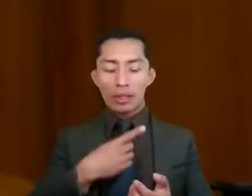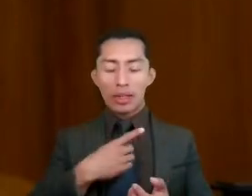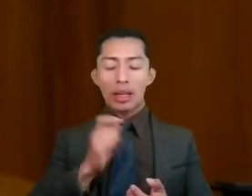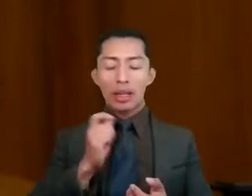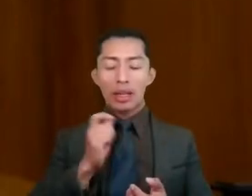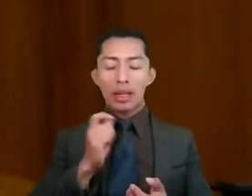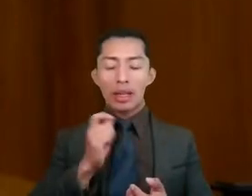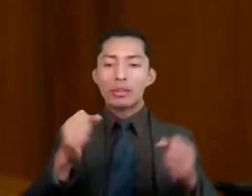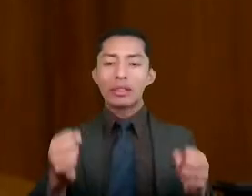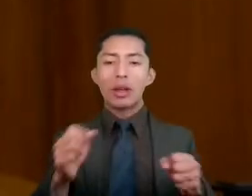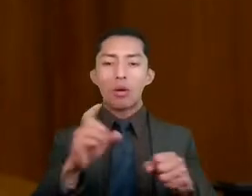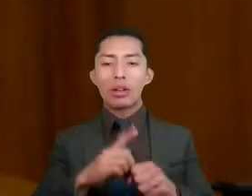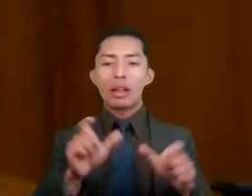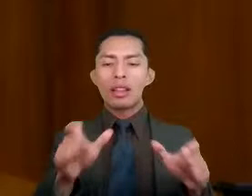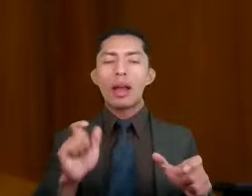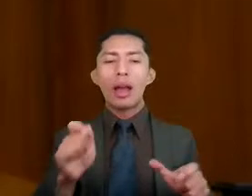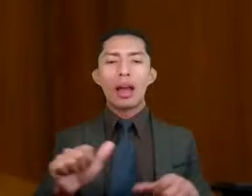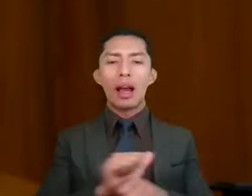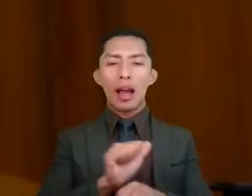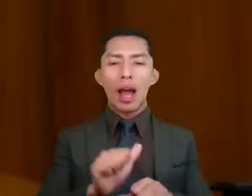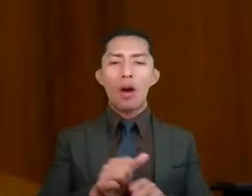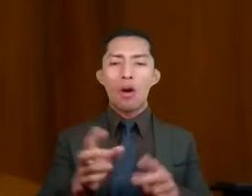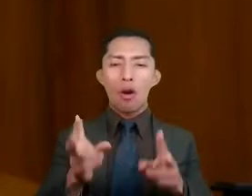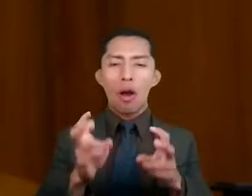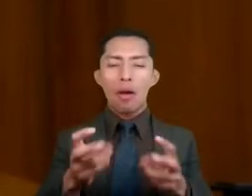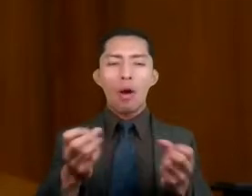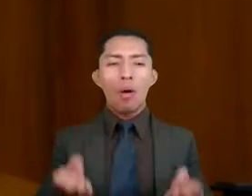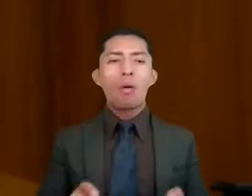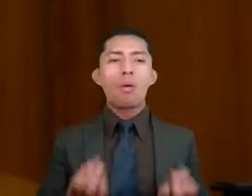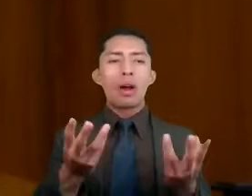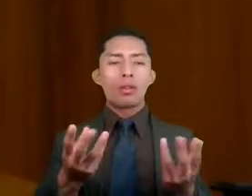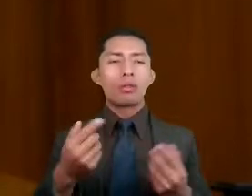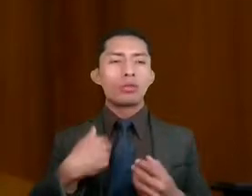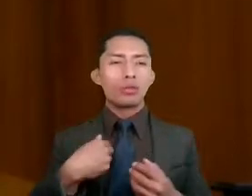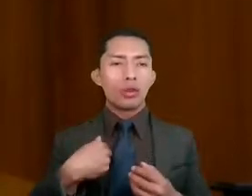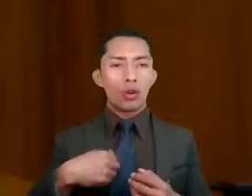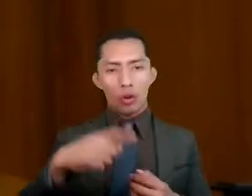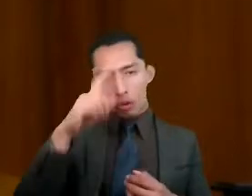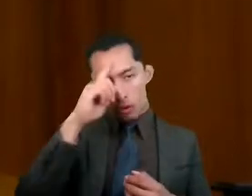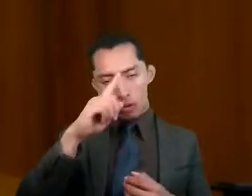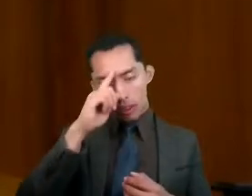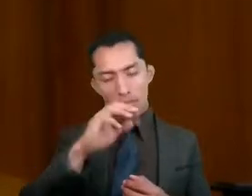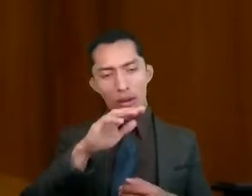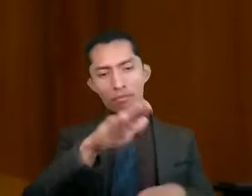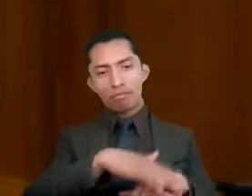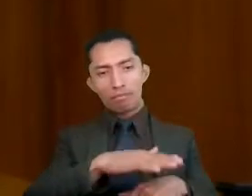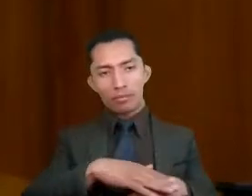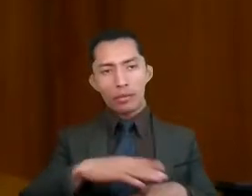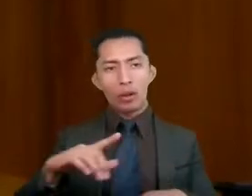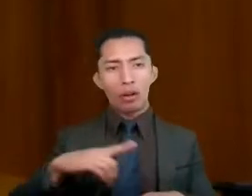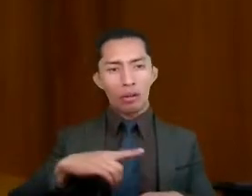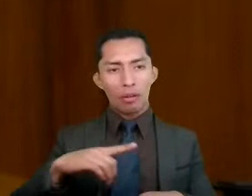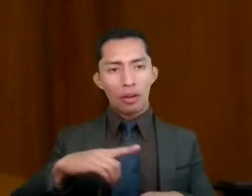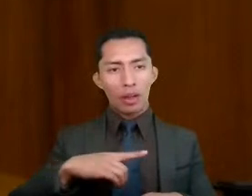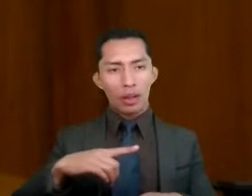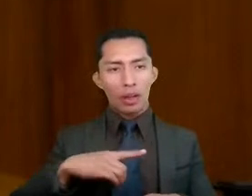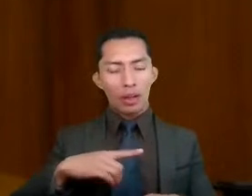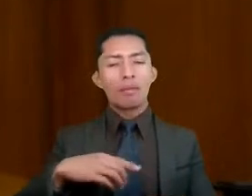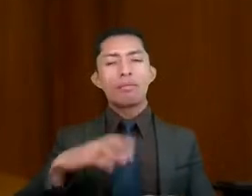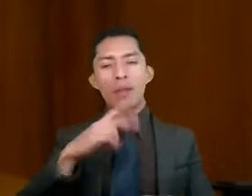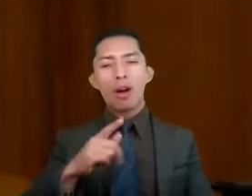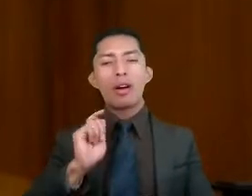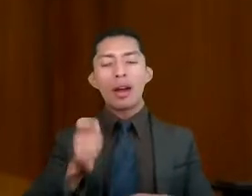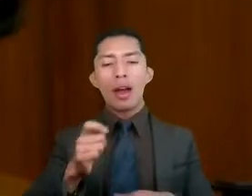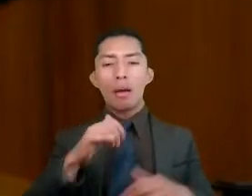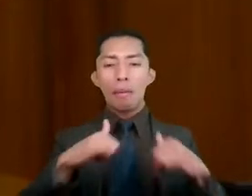seguridad el número de vehículos robados, y yo sugerí al señor gobernador, y el señor gobernador lo aceptó, que hiciéramos un